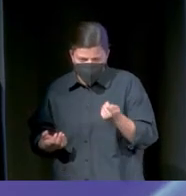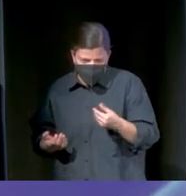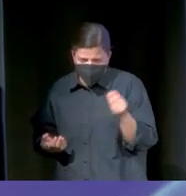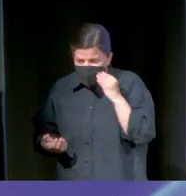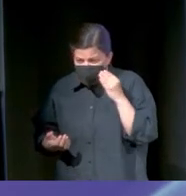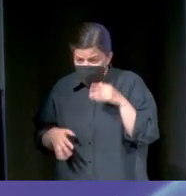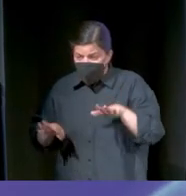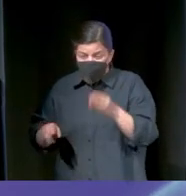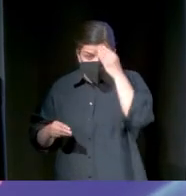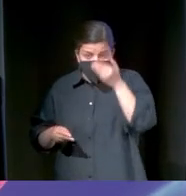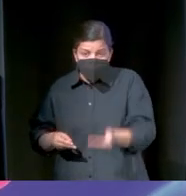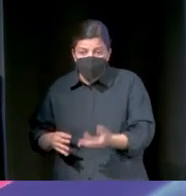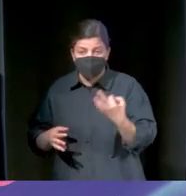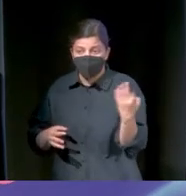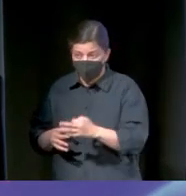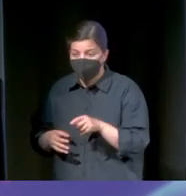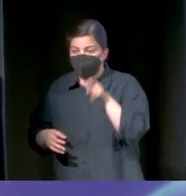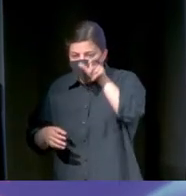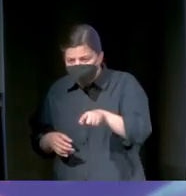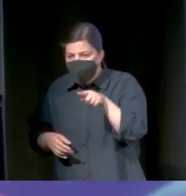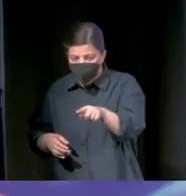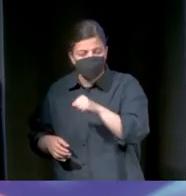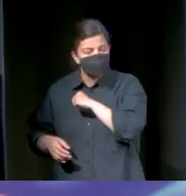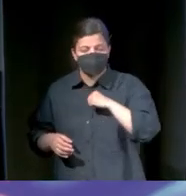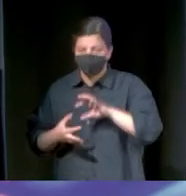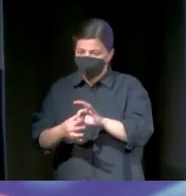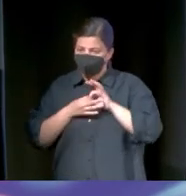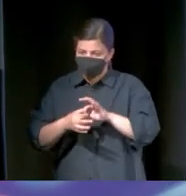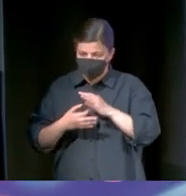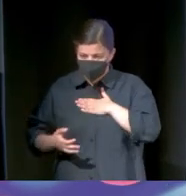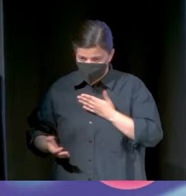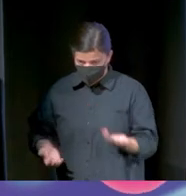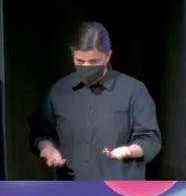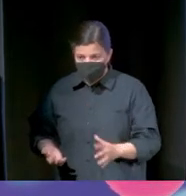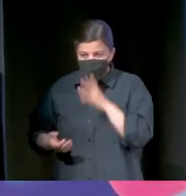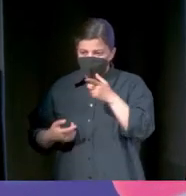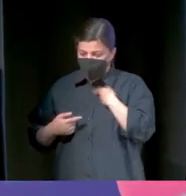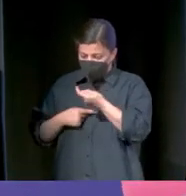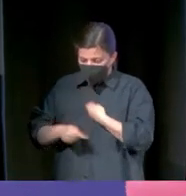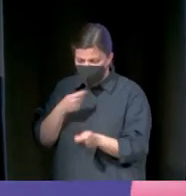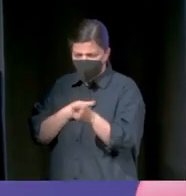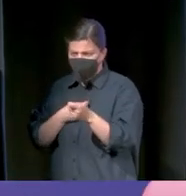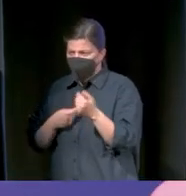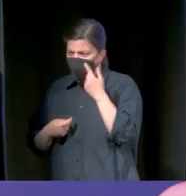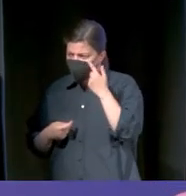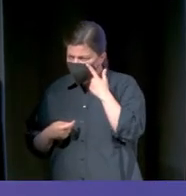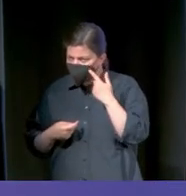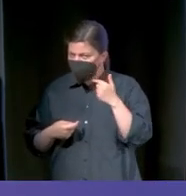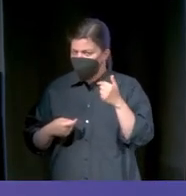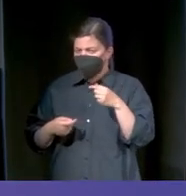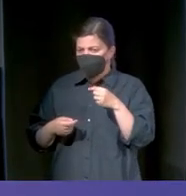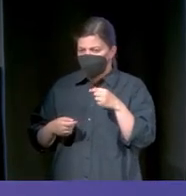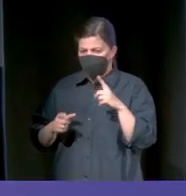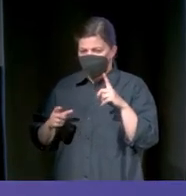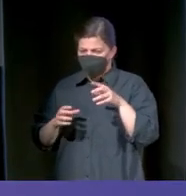pero creo que lo importante es que tú seas tú mismo otra vez porque yo nunca me he vendido tener que hacerme la foto de la